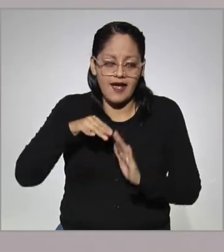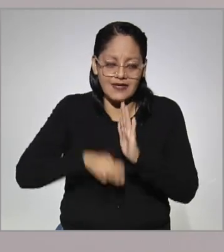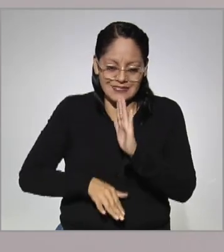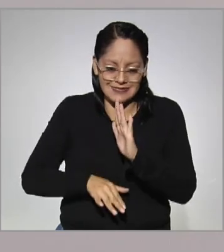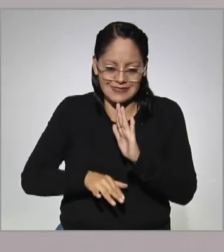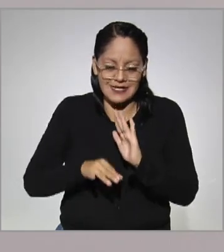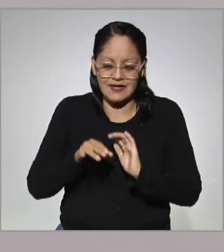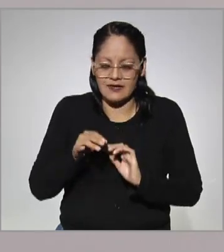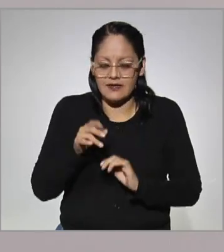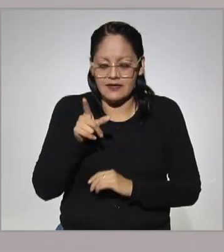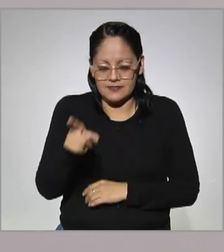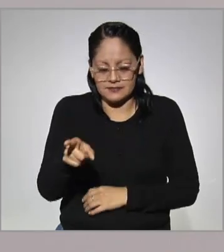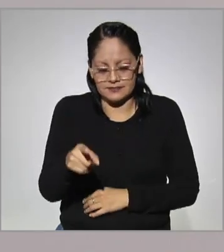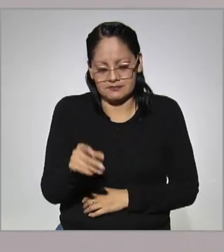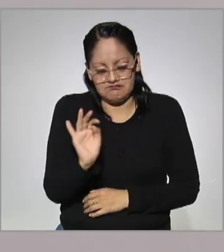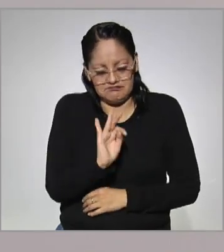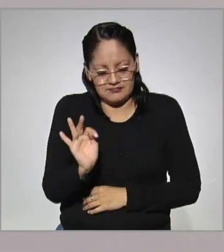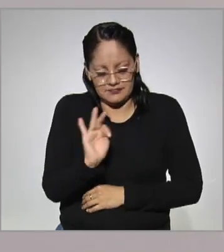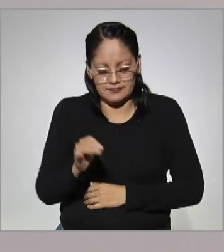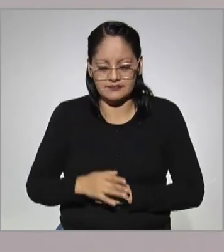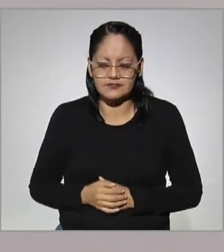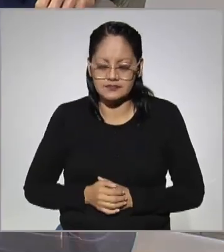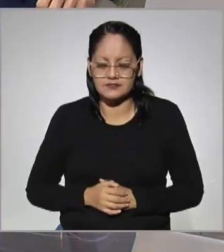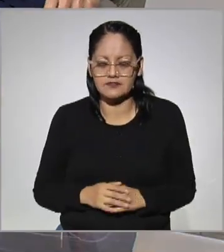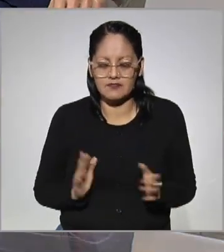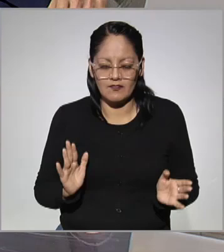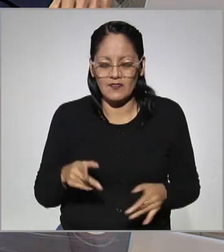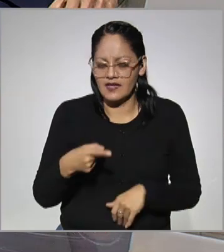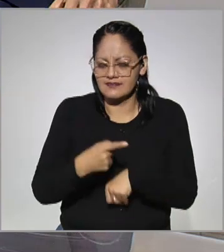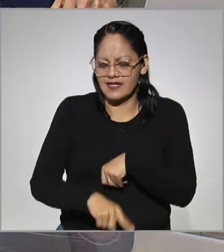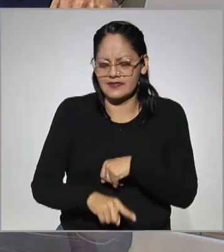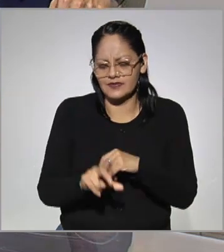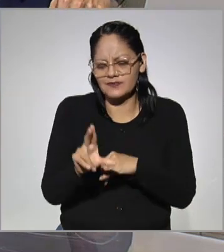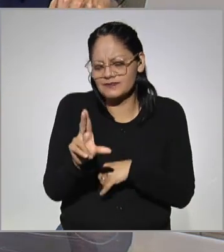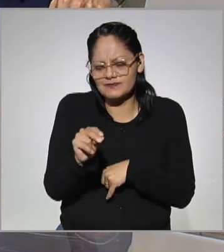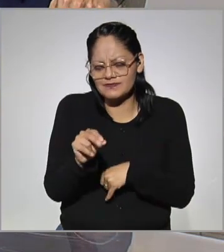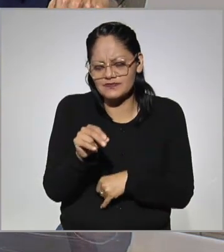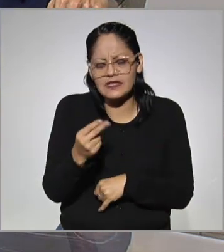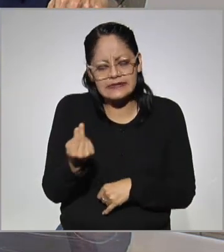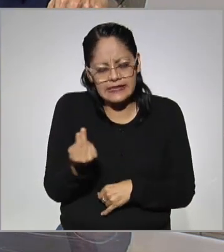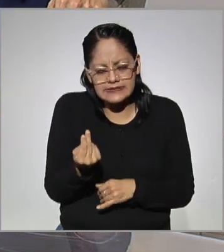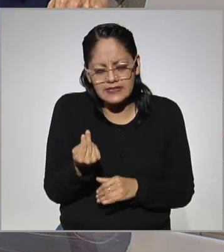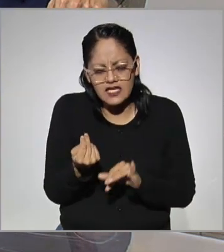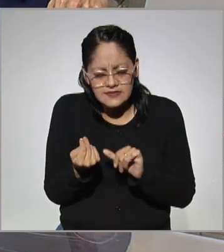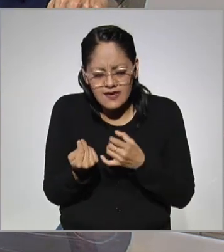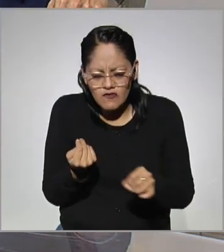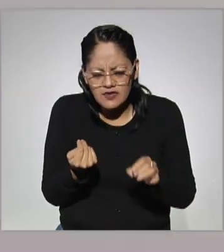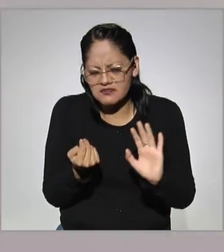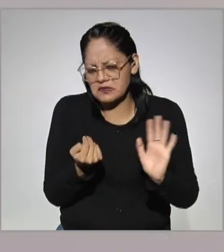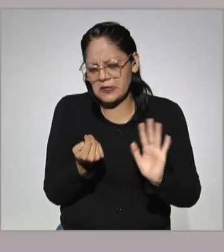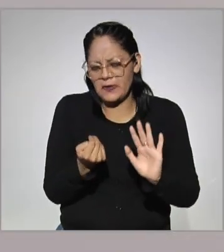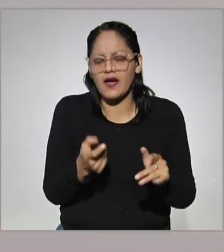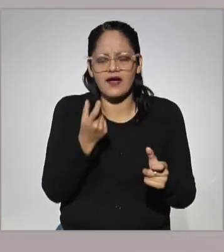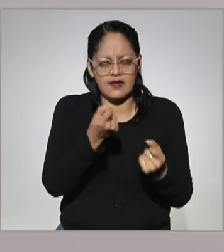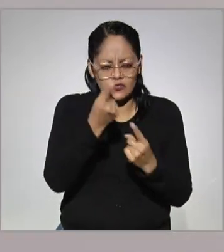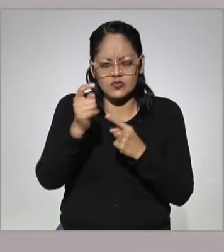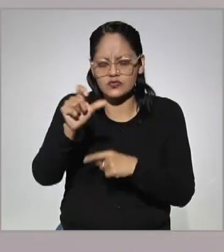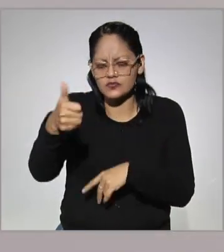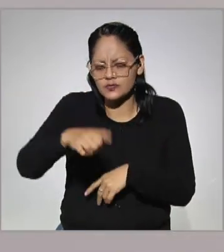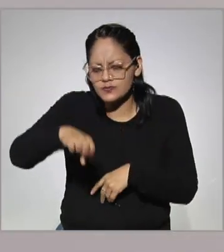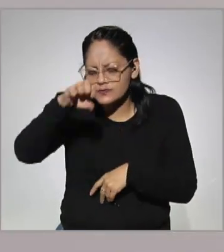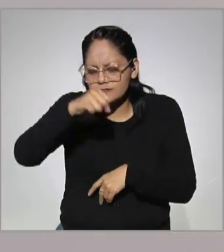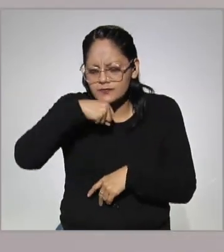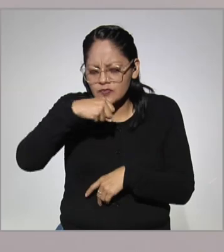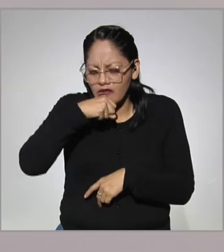es pero se puede, daño no le va a hacer necesario, ¿no? Hay otros estudios más importantes a esa edad